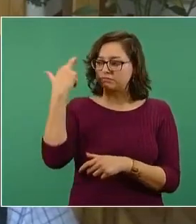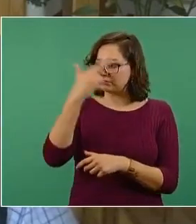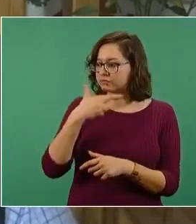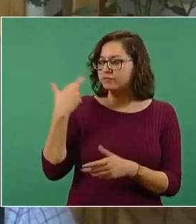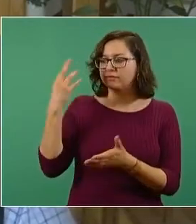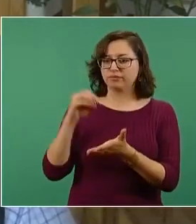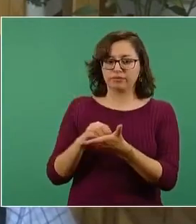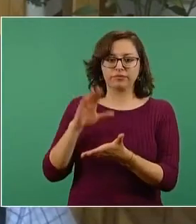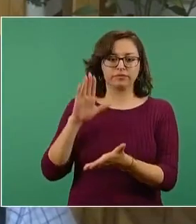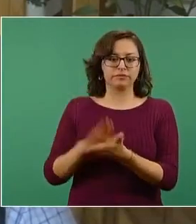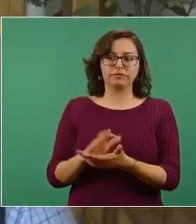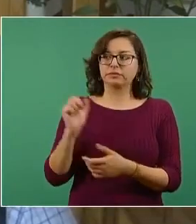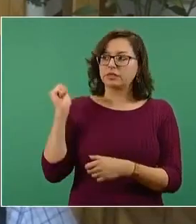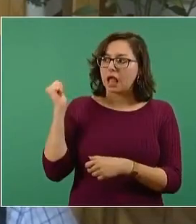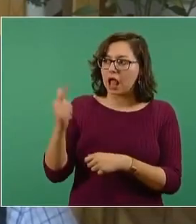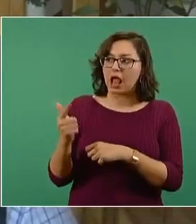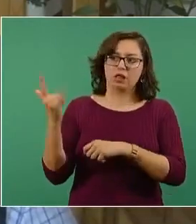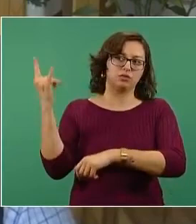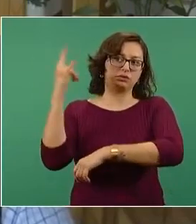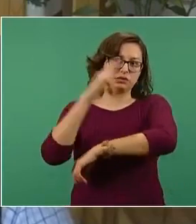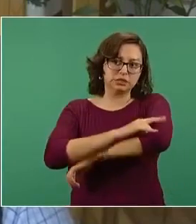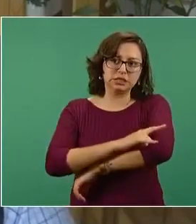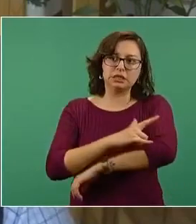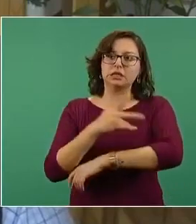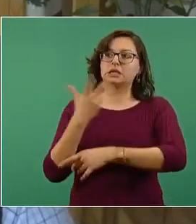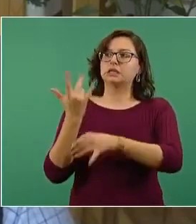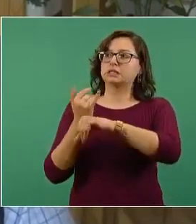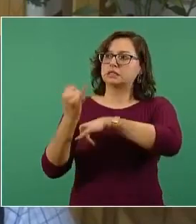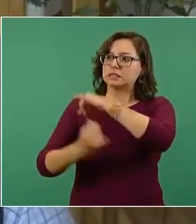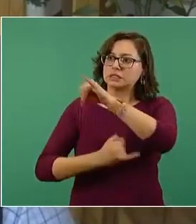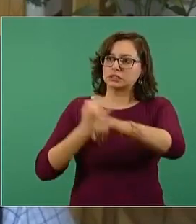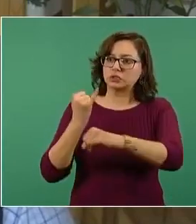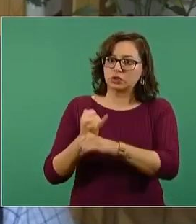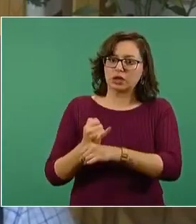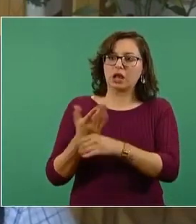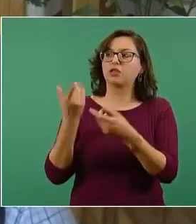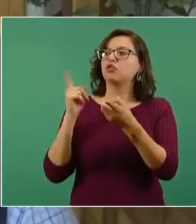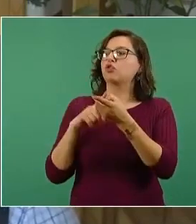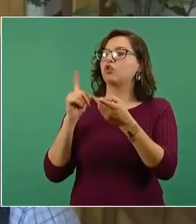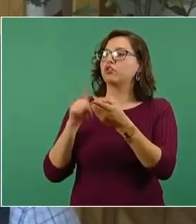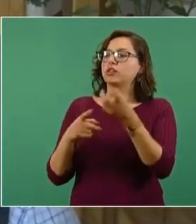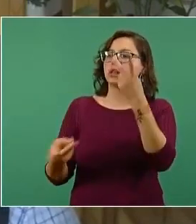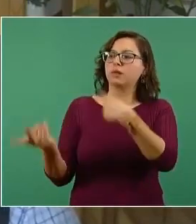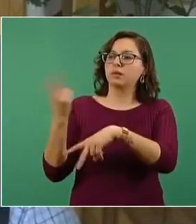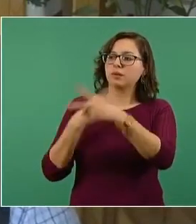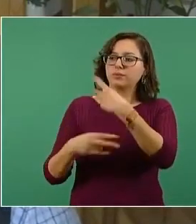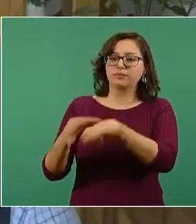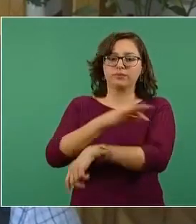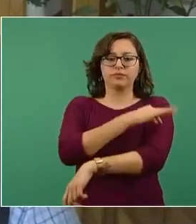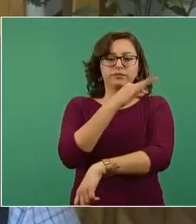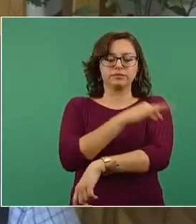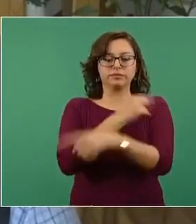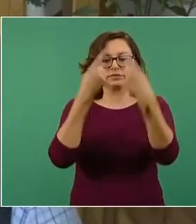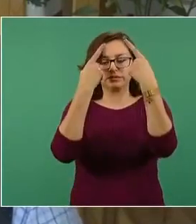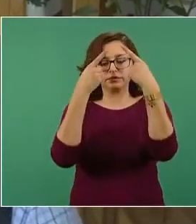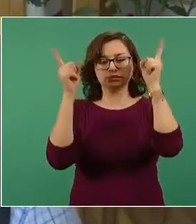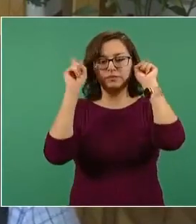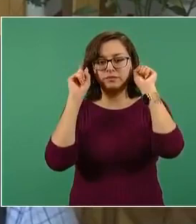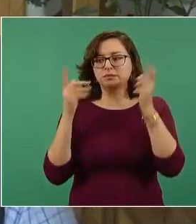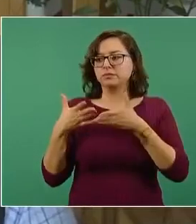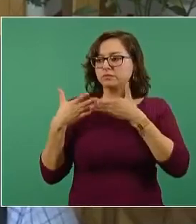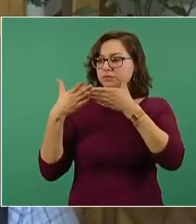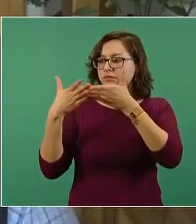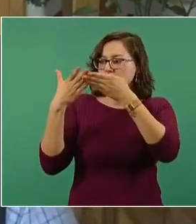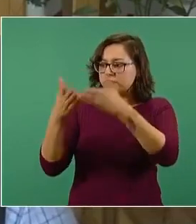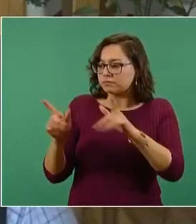registro en algún aeropuerto internacional, en algún punto de la Marina o en este caso de los